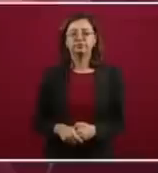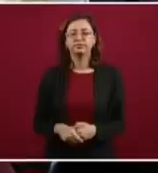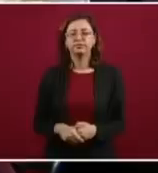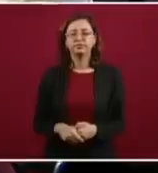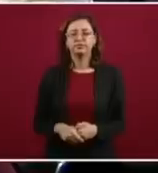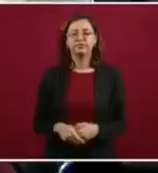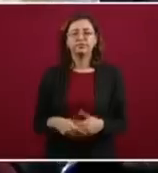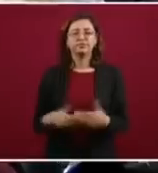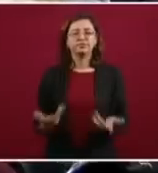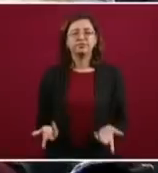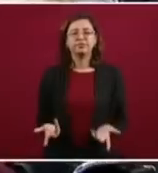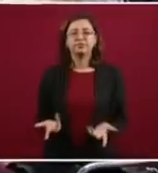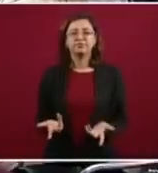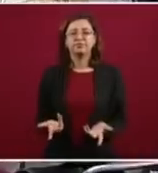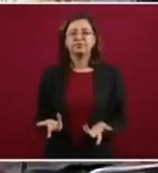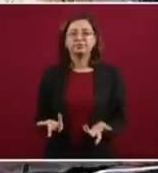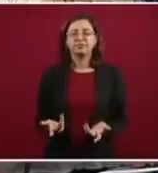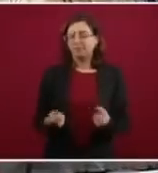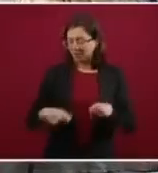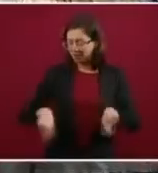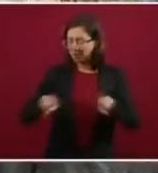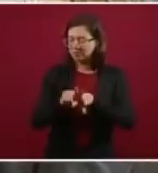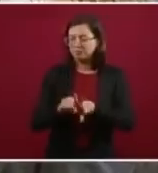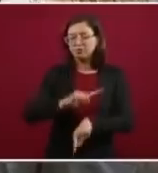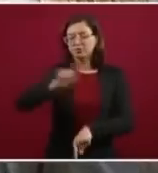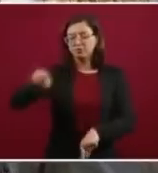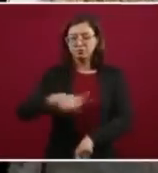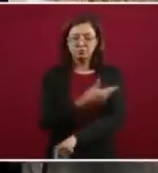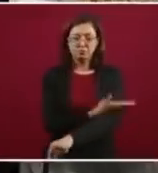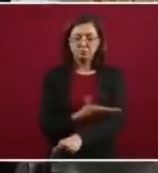así como entró triunfante después Madero,